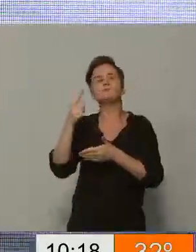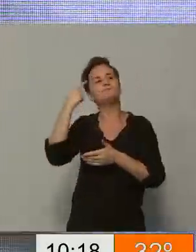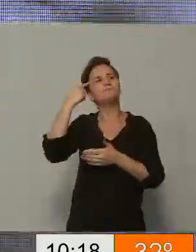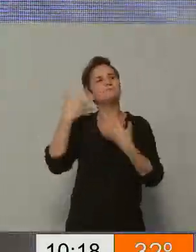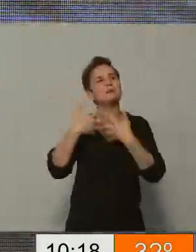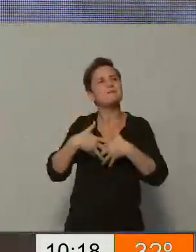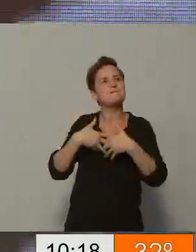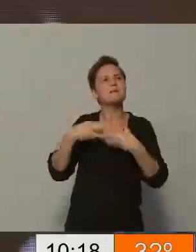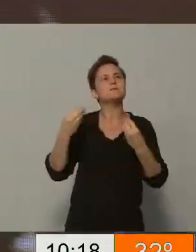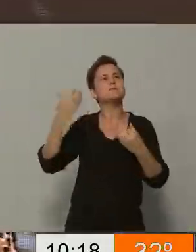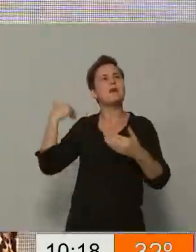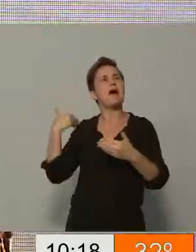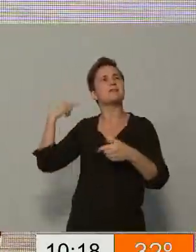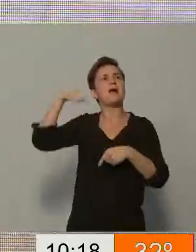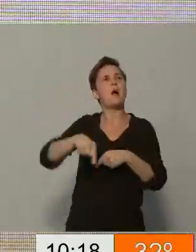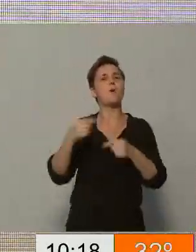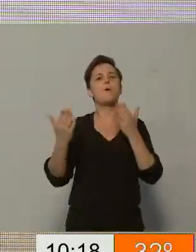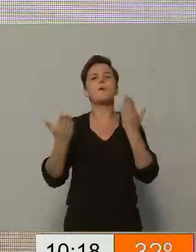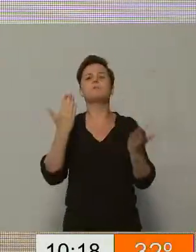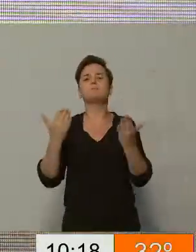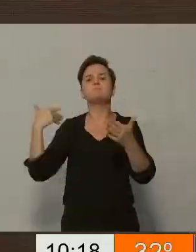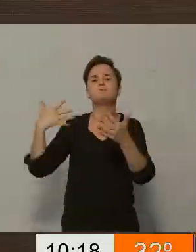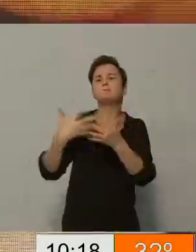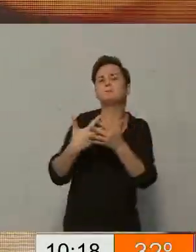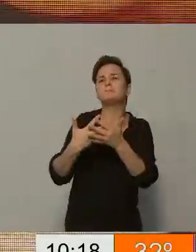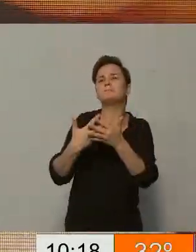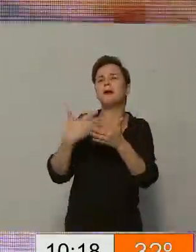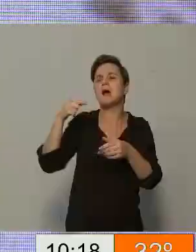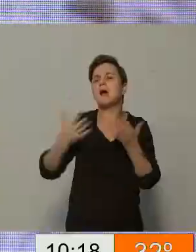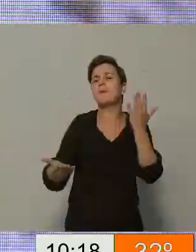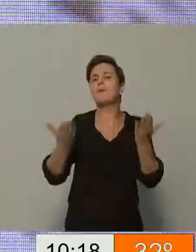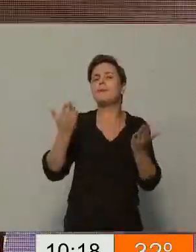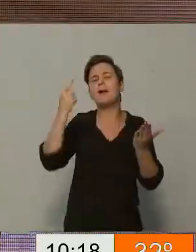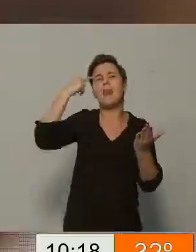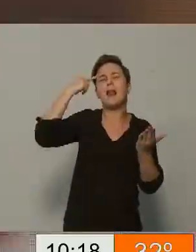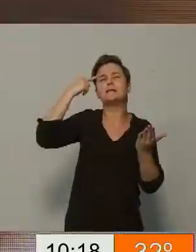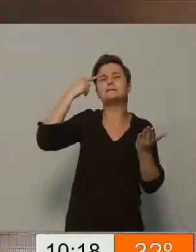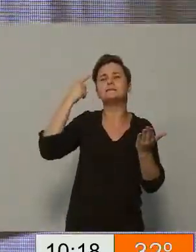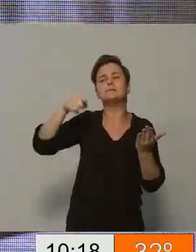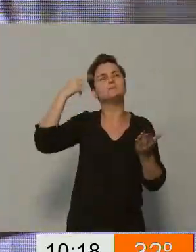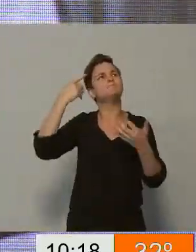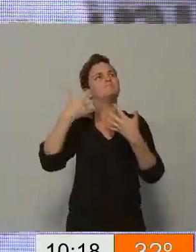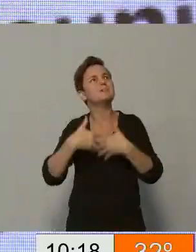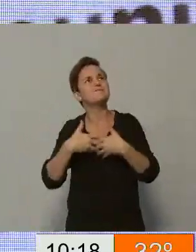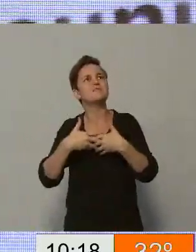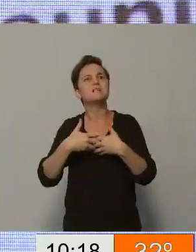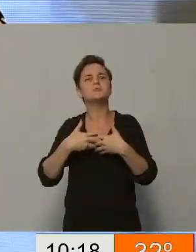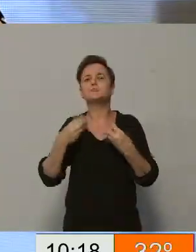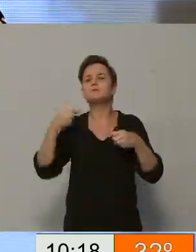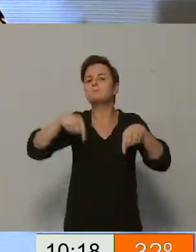balance de lo que está ocurriendo hasta este momento, hasta este año 2020. ¿Cuál es el balance para la